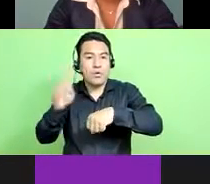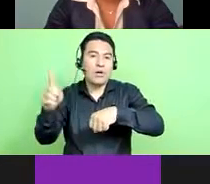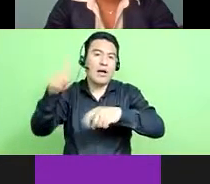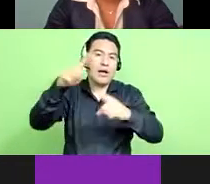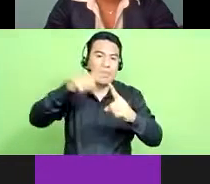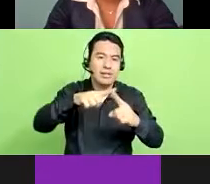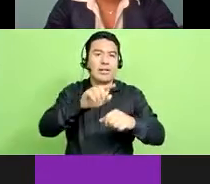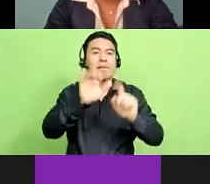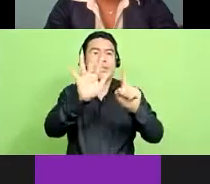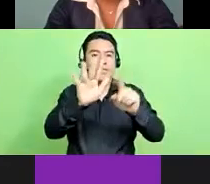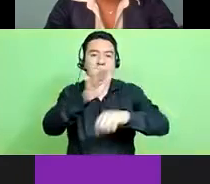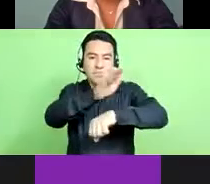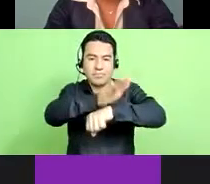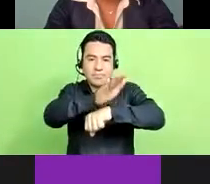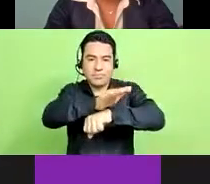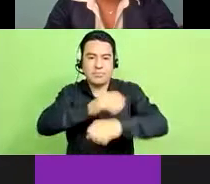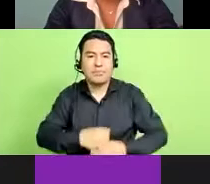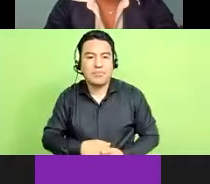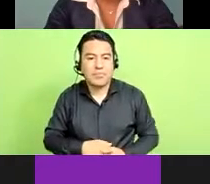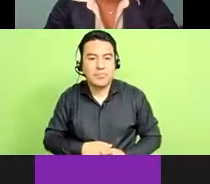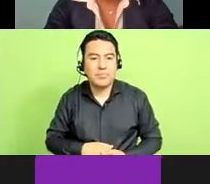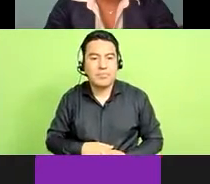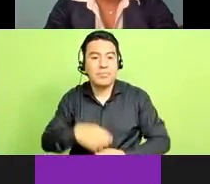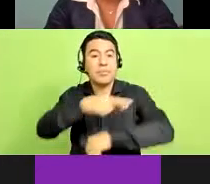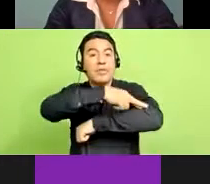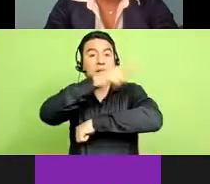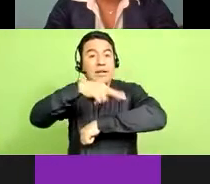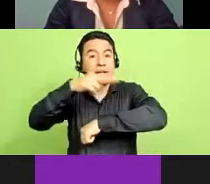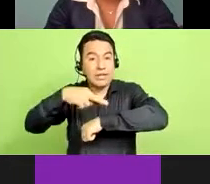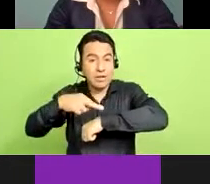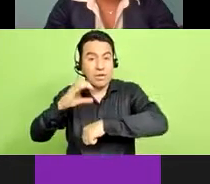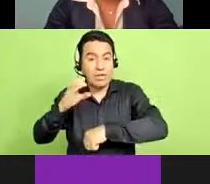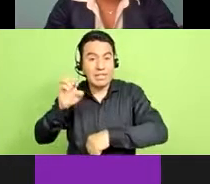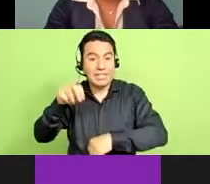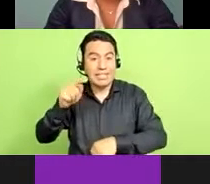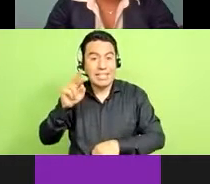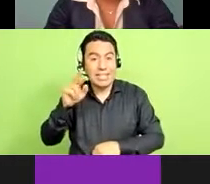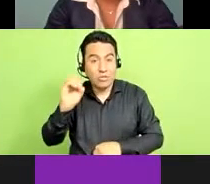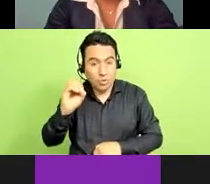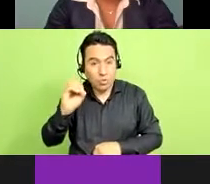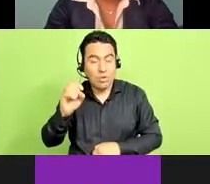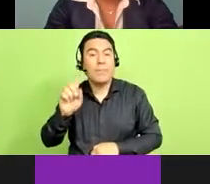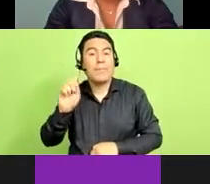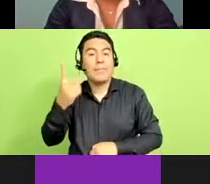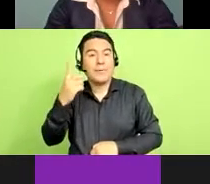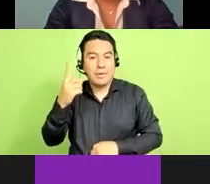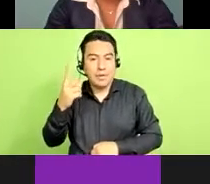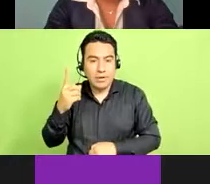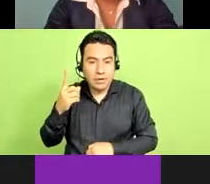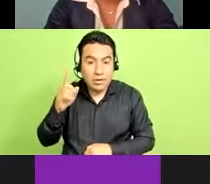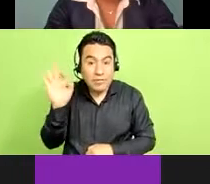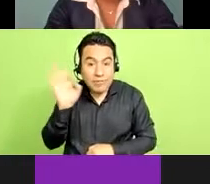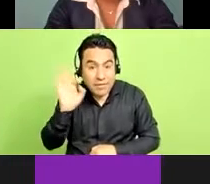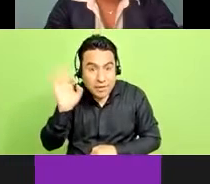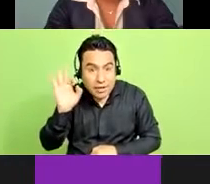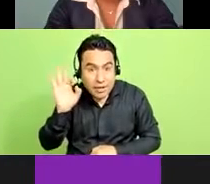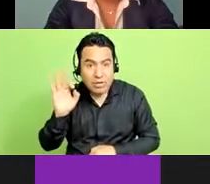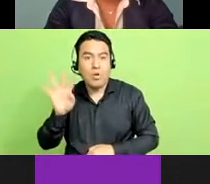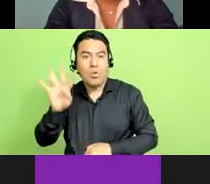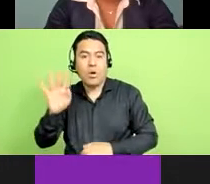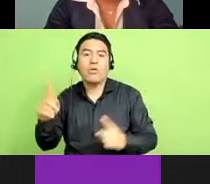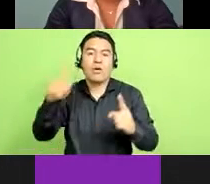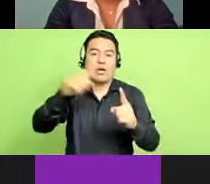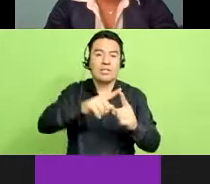las 18 horas más la región centro el primero de enero 16 horas a 18